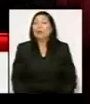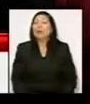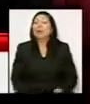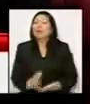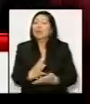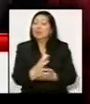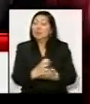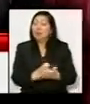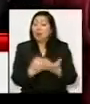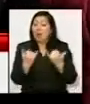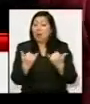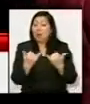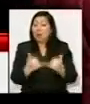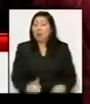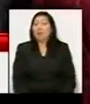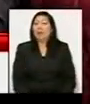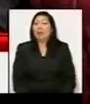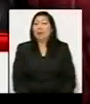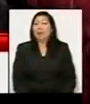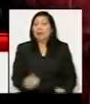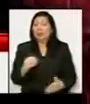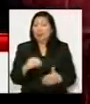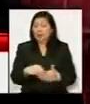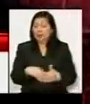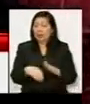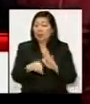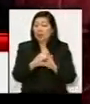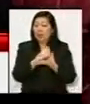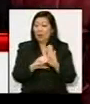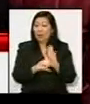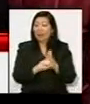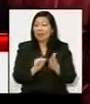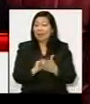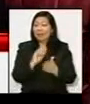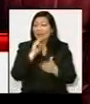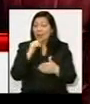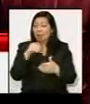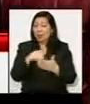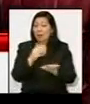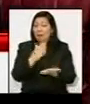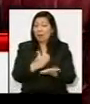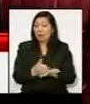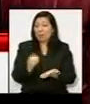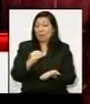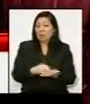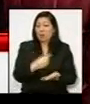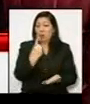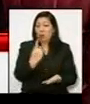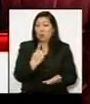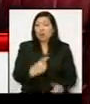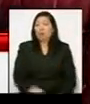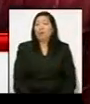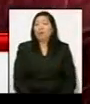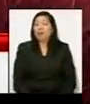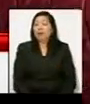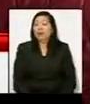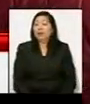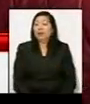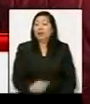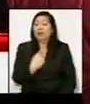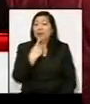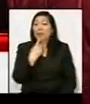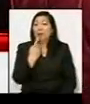buscamos hoy día la infracción a la constitución a que sea el voto de la mitad más uno de miembros y lo digo porque